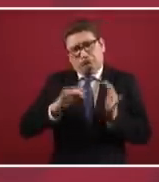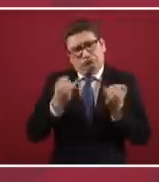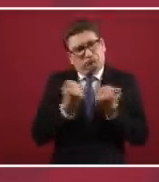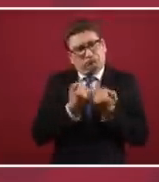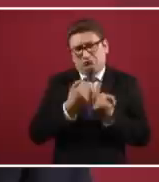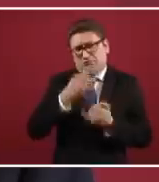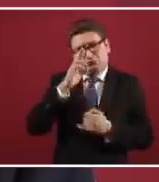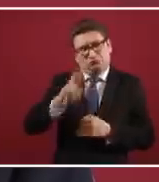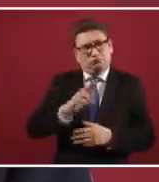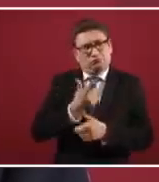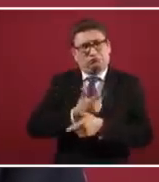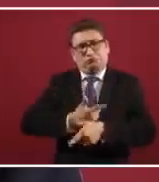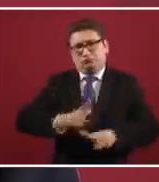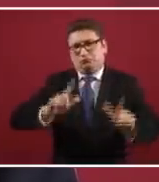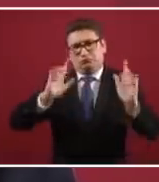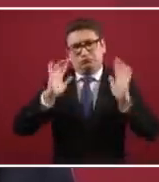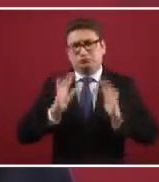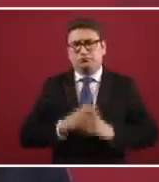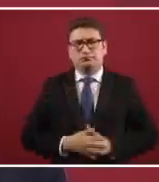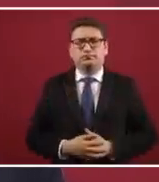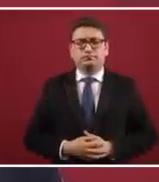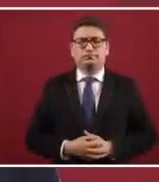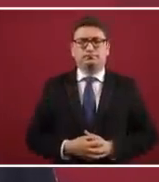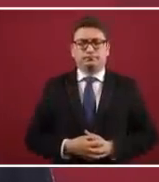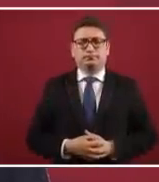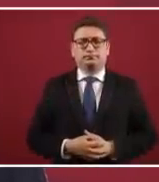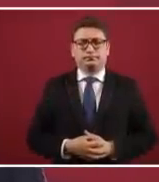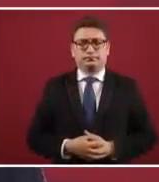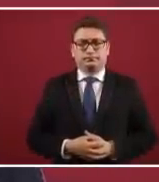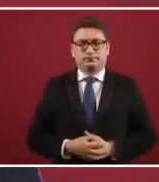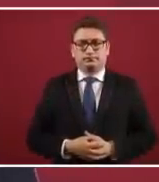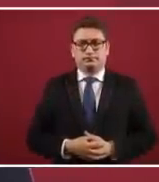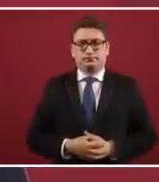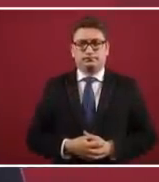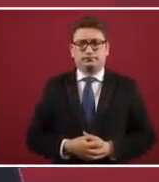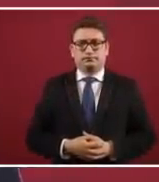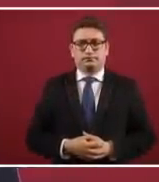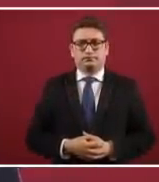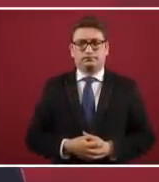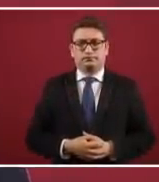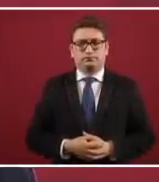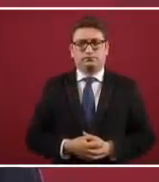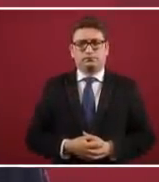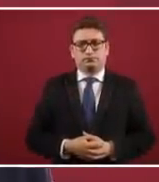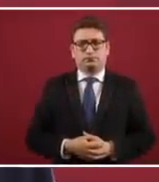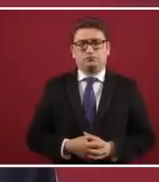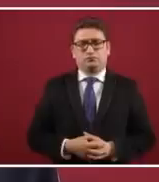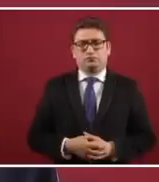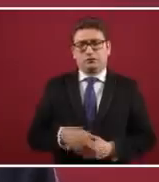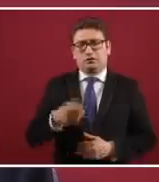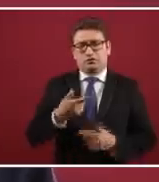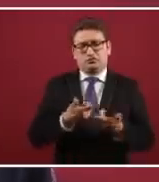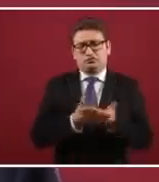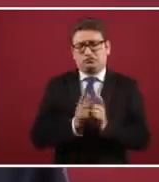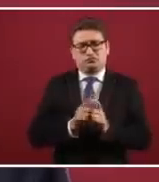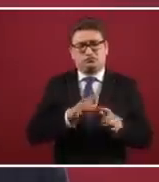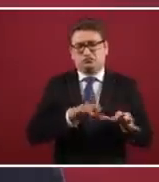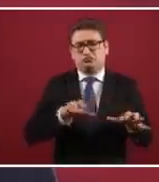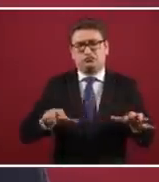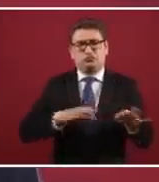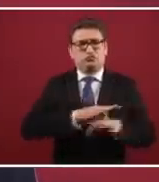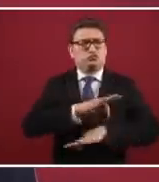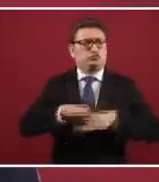o a los agnósticos, no solo a los ateos, garantizar a